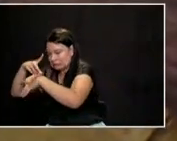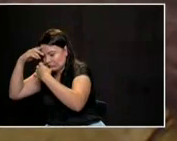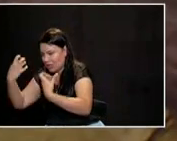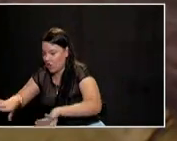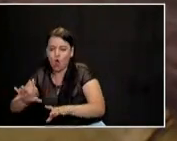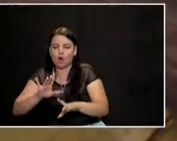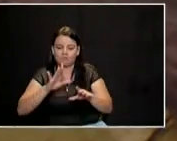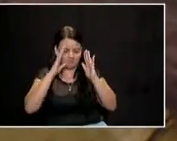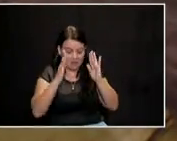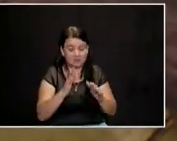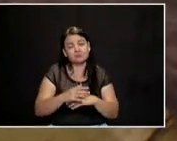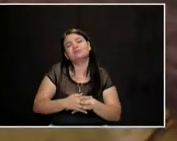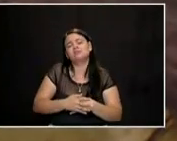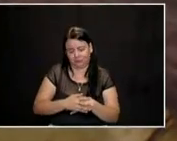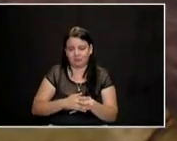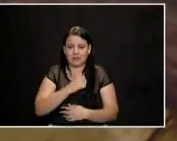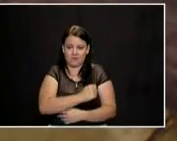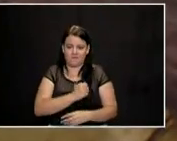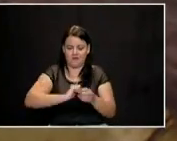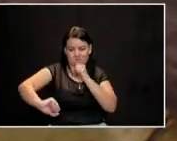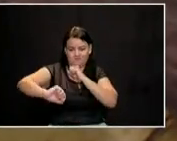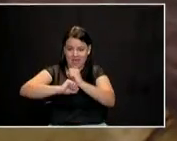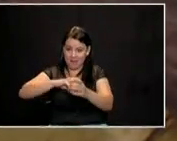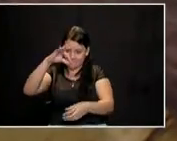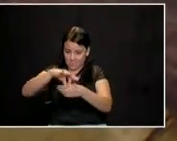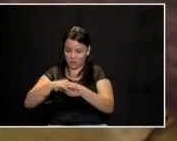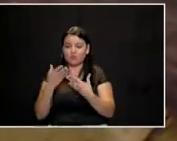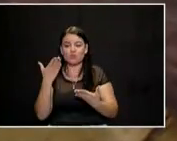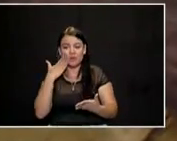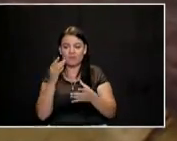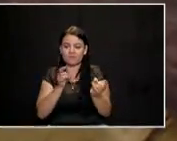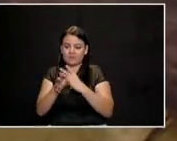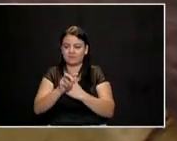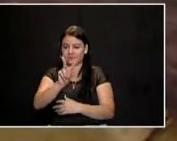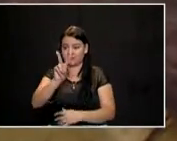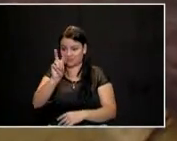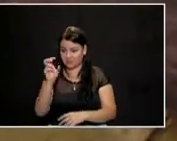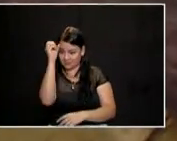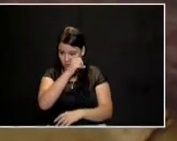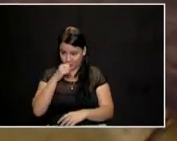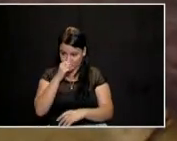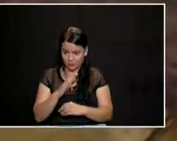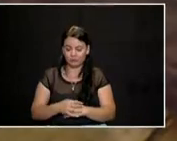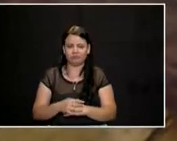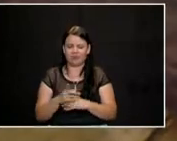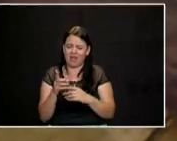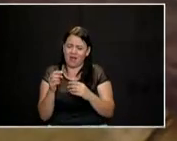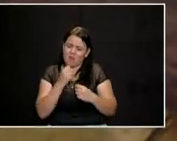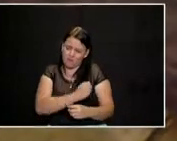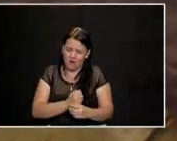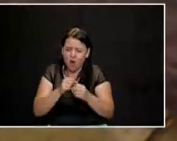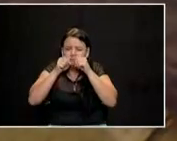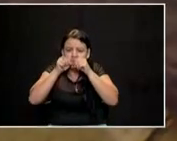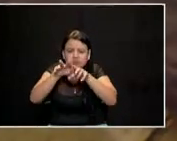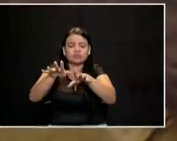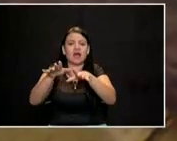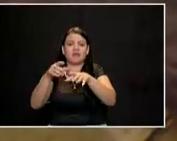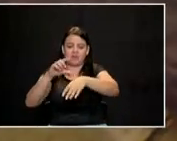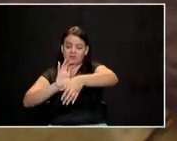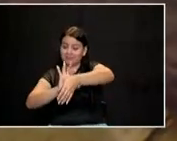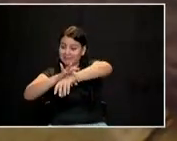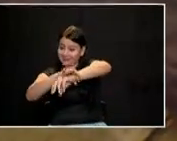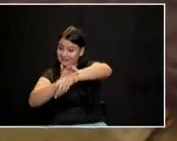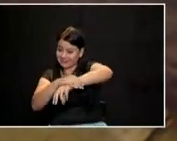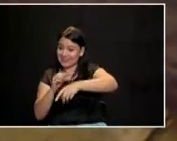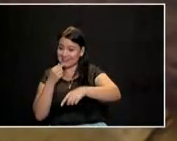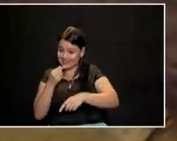voto este 27 de octubre. Nos vas a ayudar de aquí hasta allá con tus conversaciones, con tus redes sociales, poniéndote una manillita a Alfredo